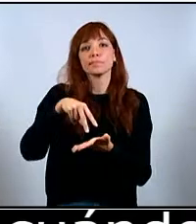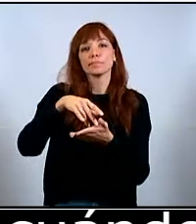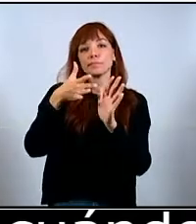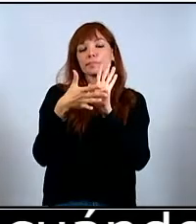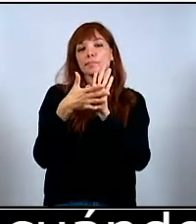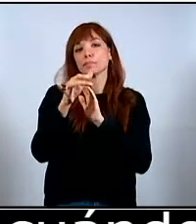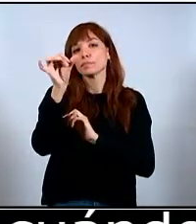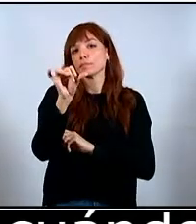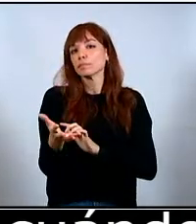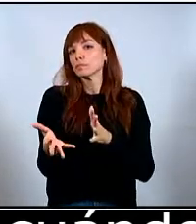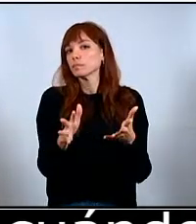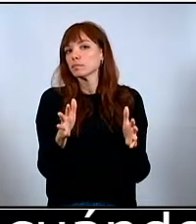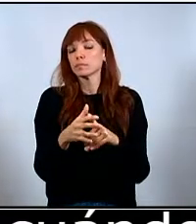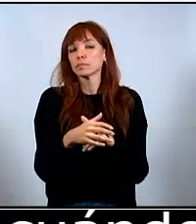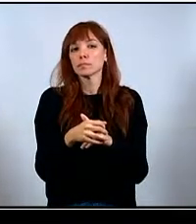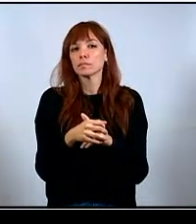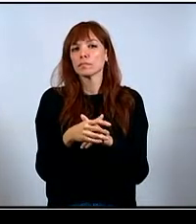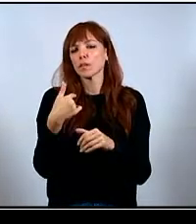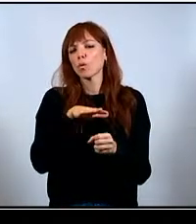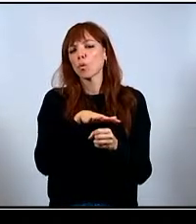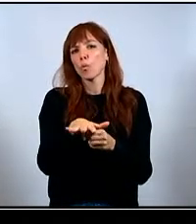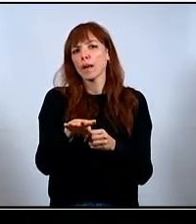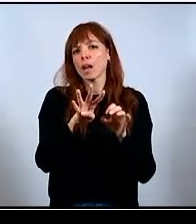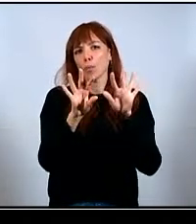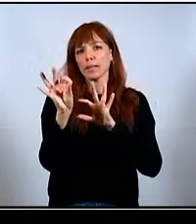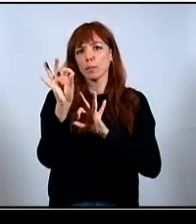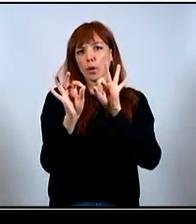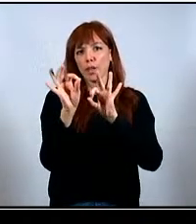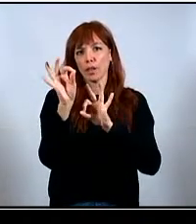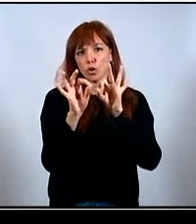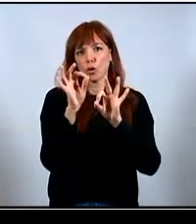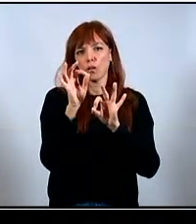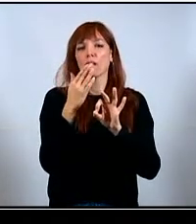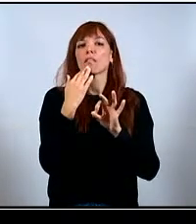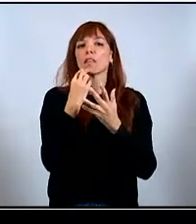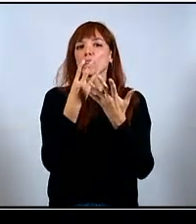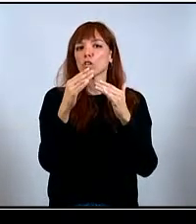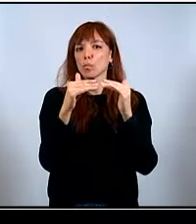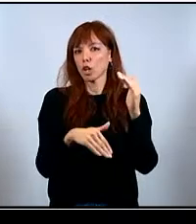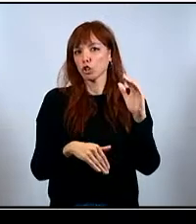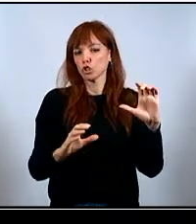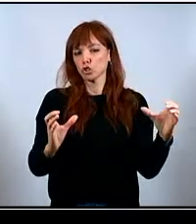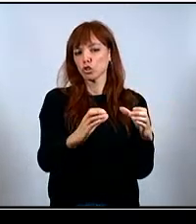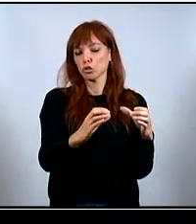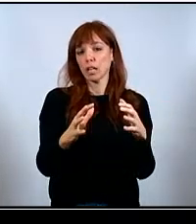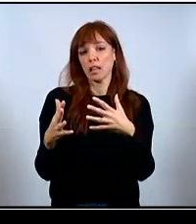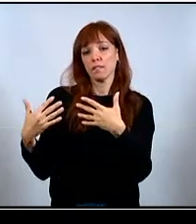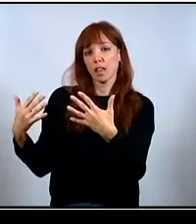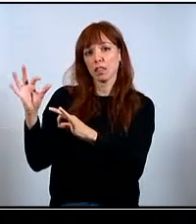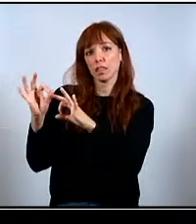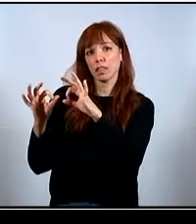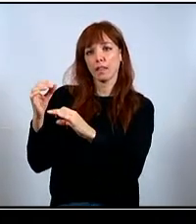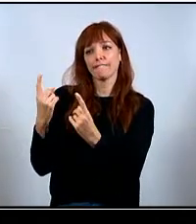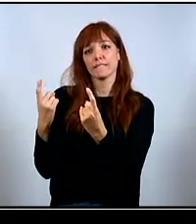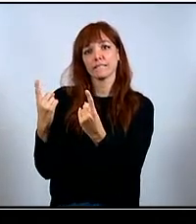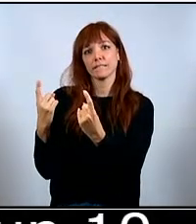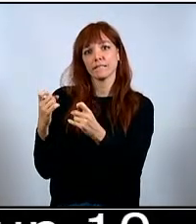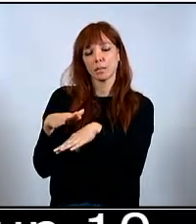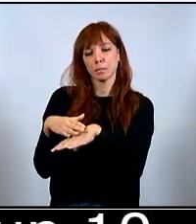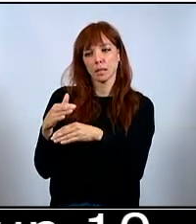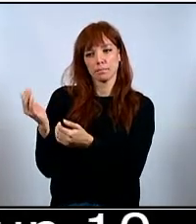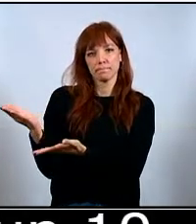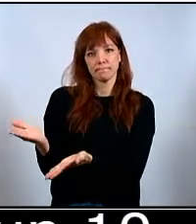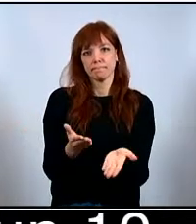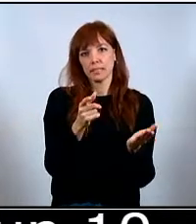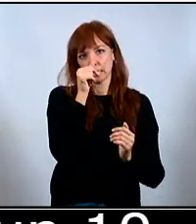que aproximadamente tenemos cubierto el 90% de menores atendidos. Nos queda un 10% para recibir a estos